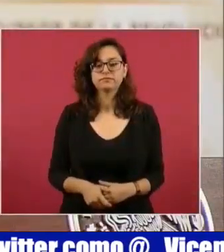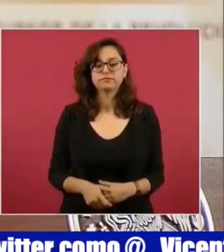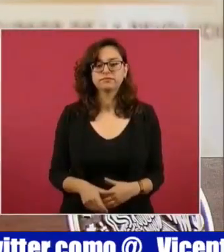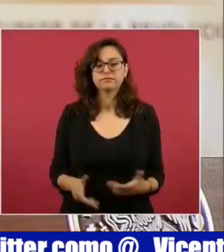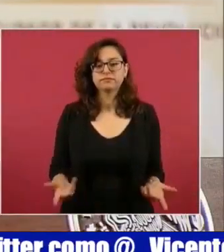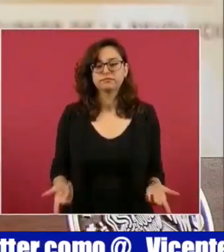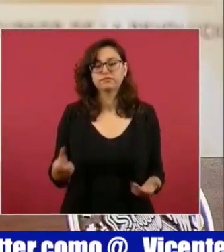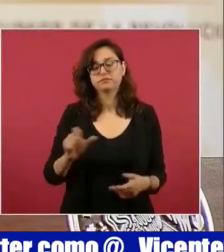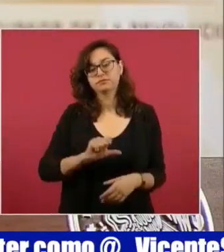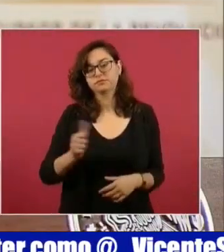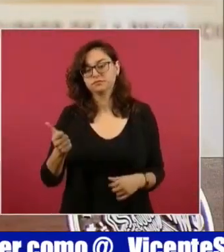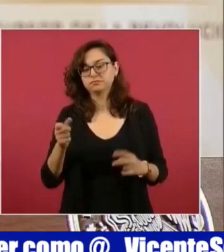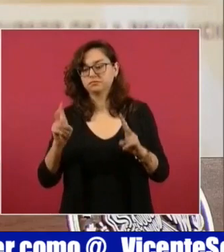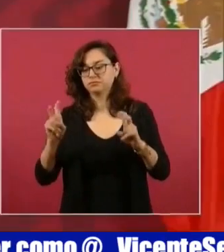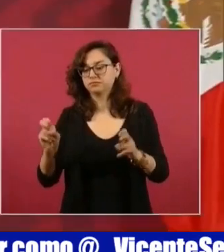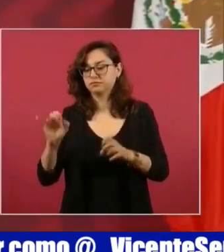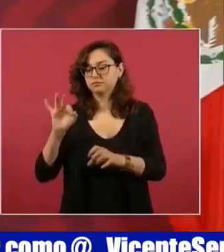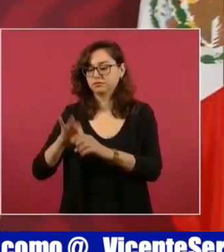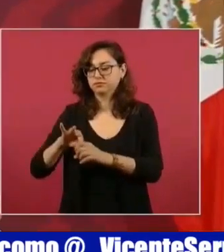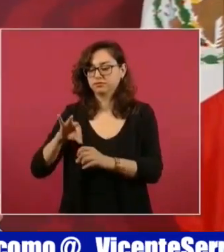Lo otro, lo electoral,